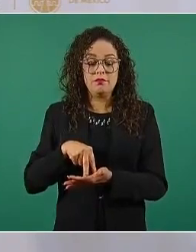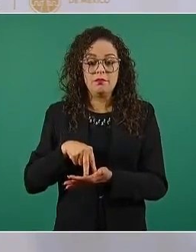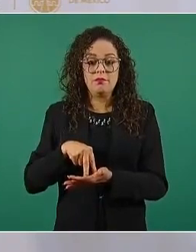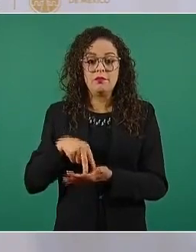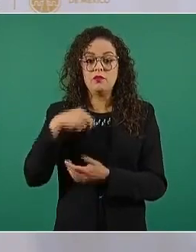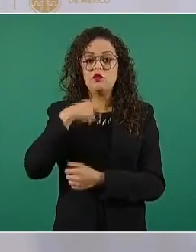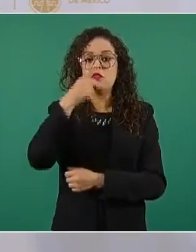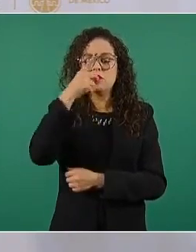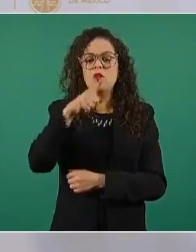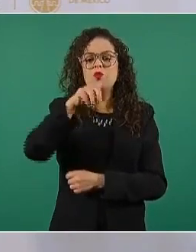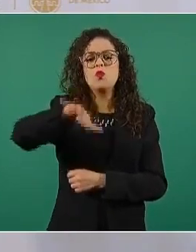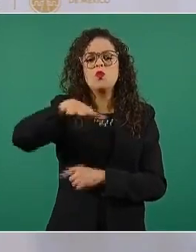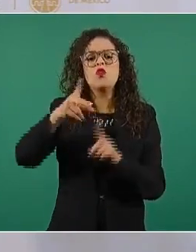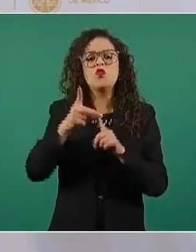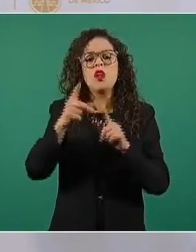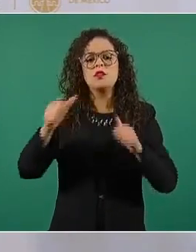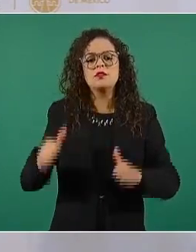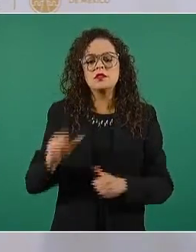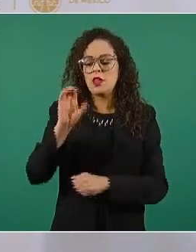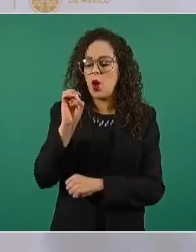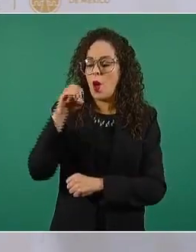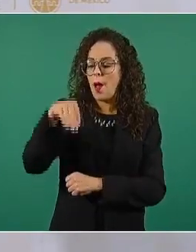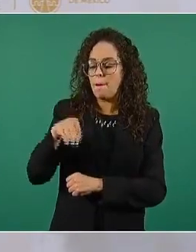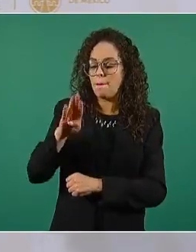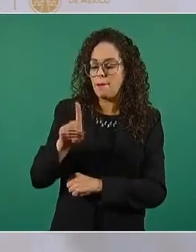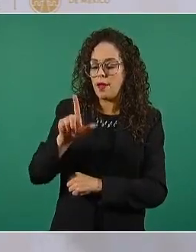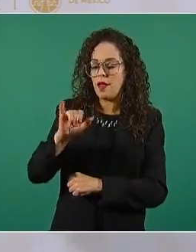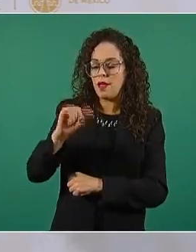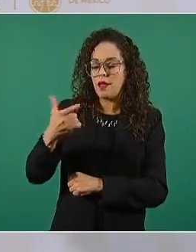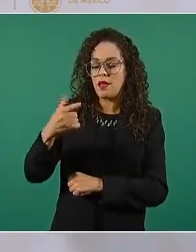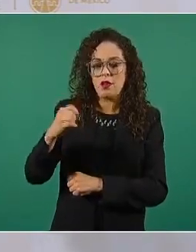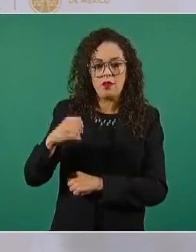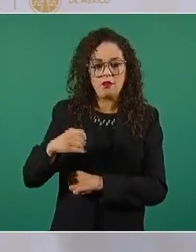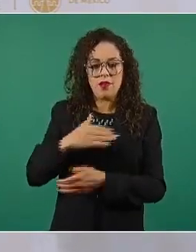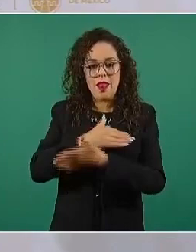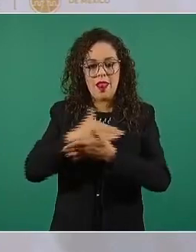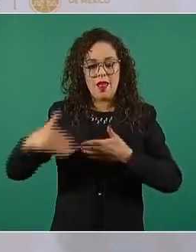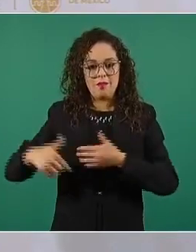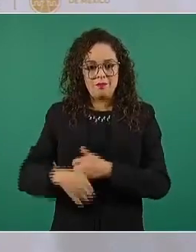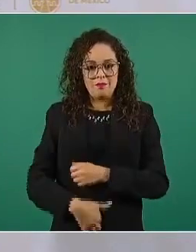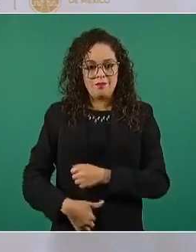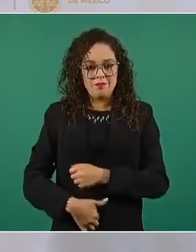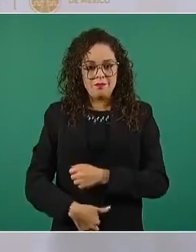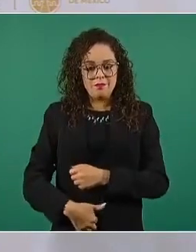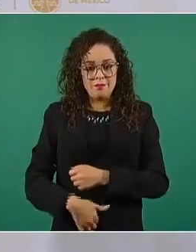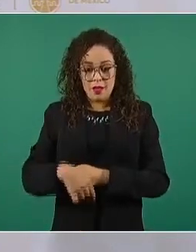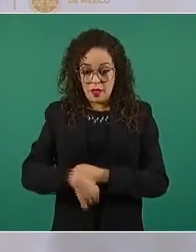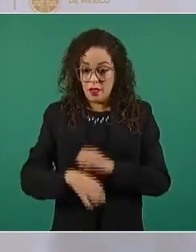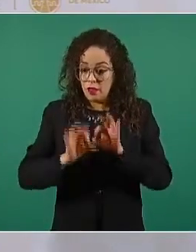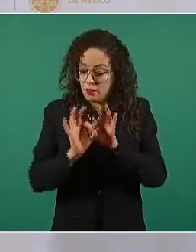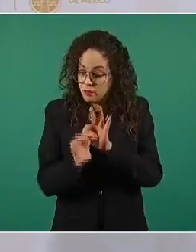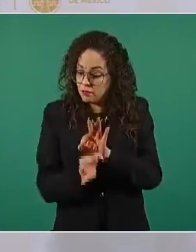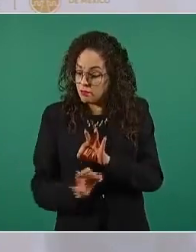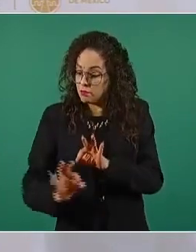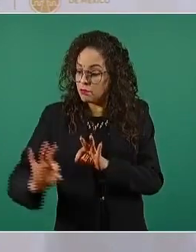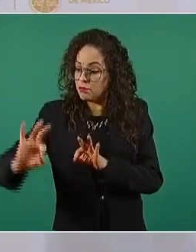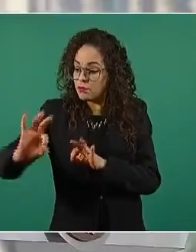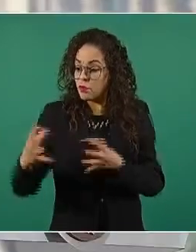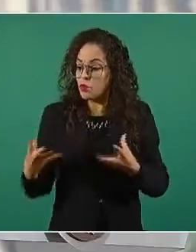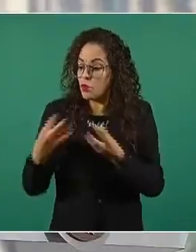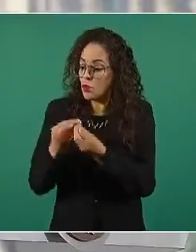ubicaran su ombligo. Ustedes estuvieron atados a su madre y su madre a la suya.